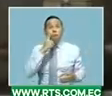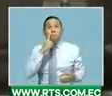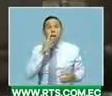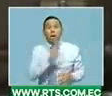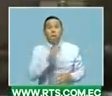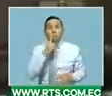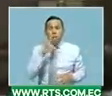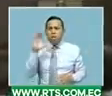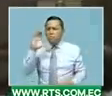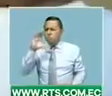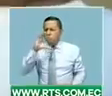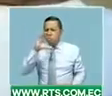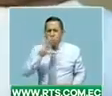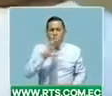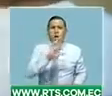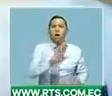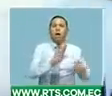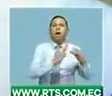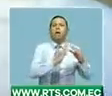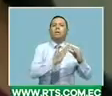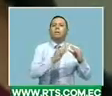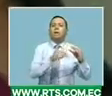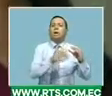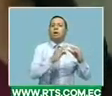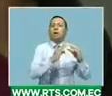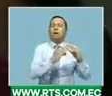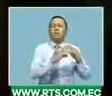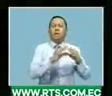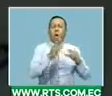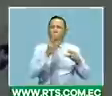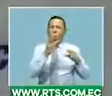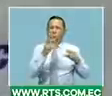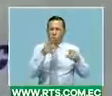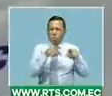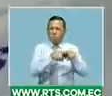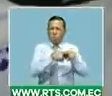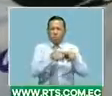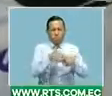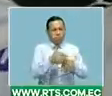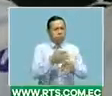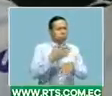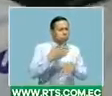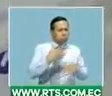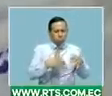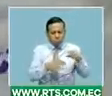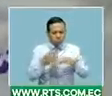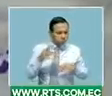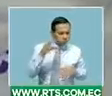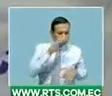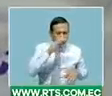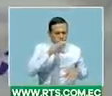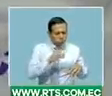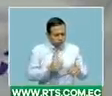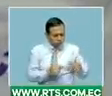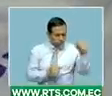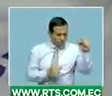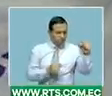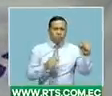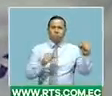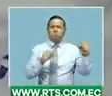relación sentimental, sin imaginarse la desgarradora escena. Y miro un bulto hacia el suelo a la izquierda y le digo, ¿esto qué es? Él me